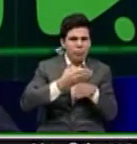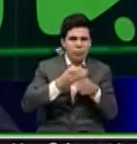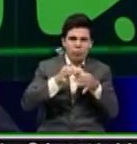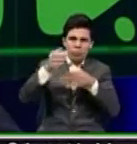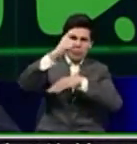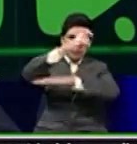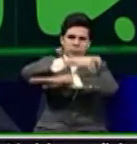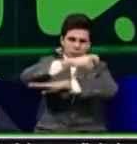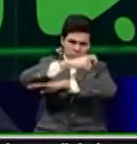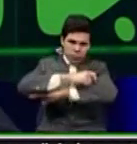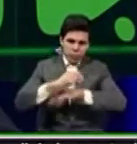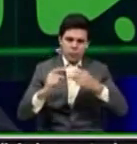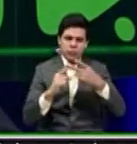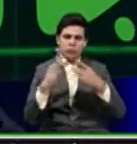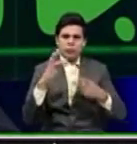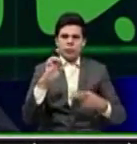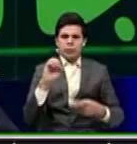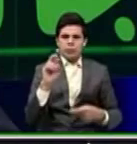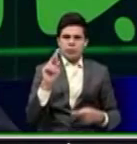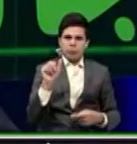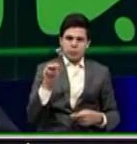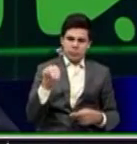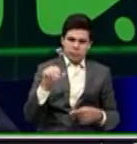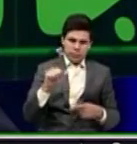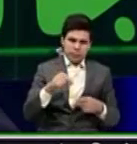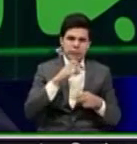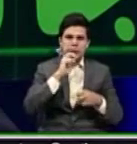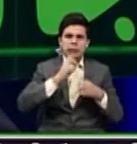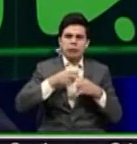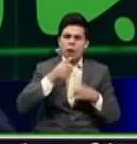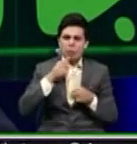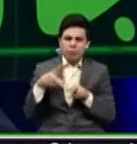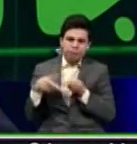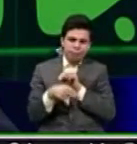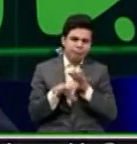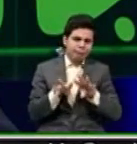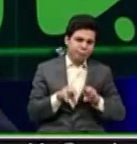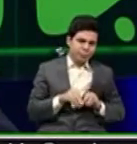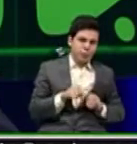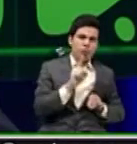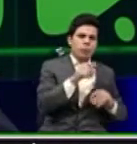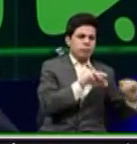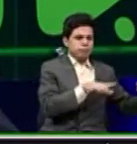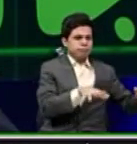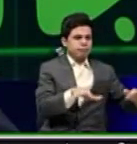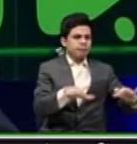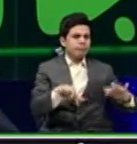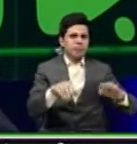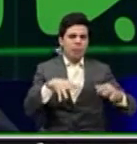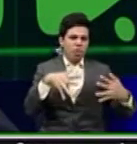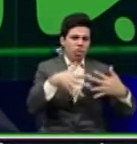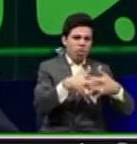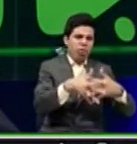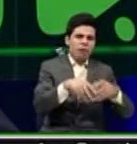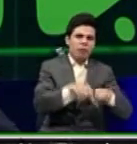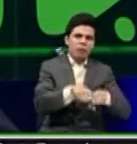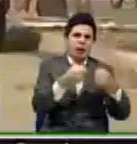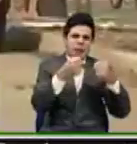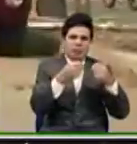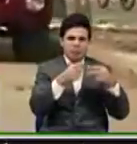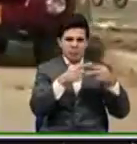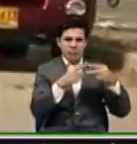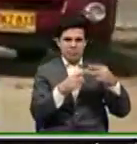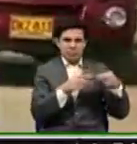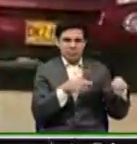y Teorama, hecho que generó que esa población se quedara sin agua por la contaminación que hubo en el río Catatumbo y en el río Tibú.